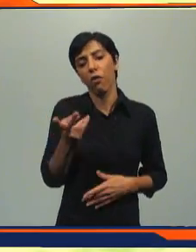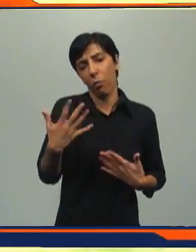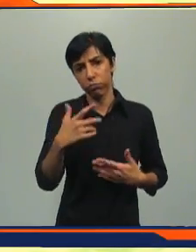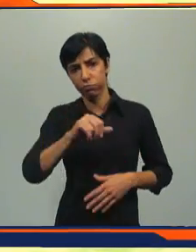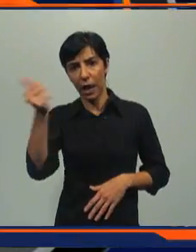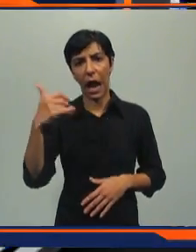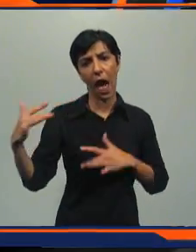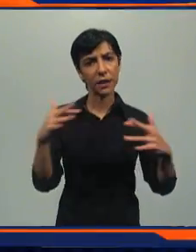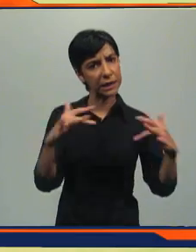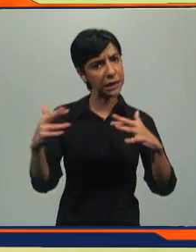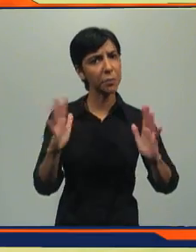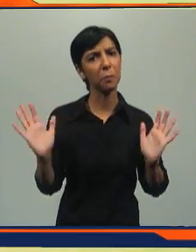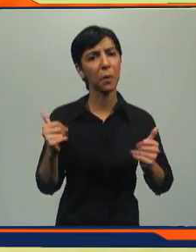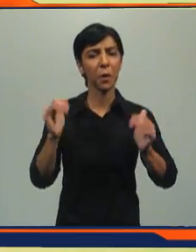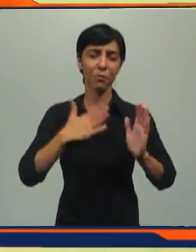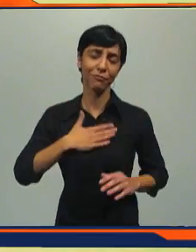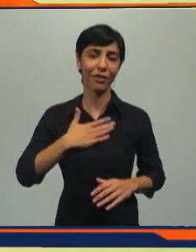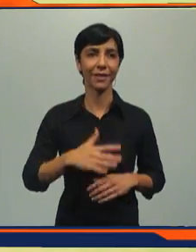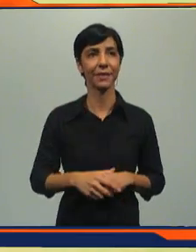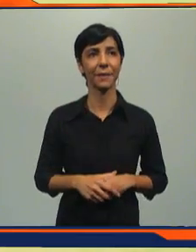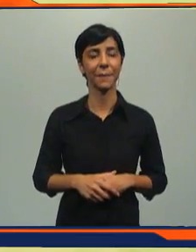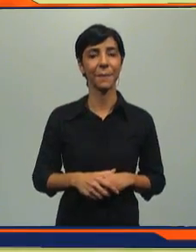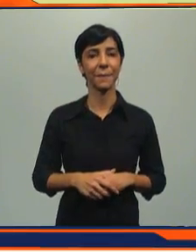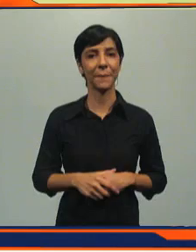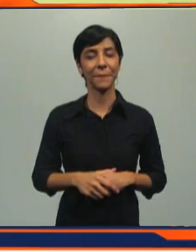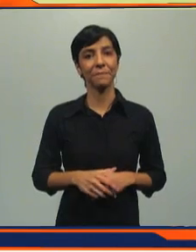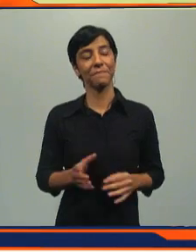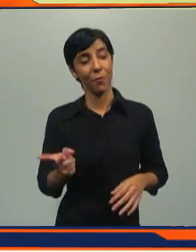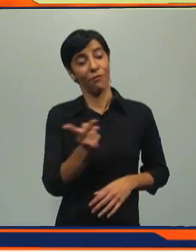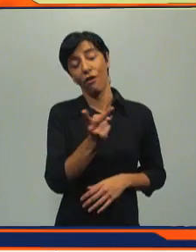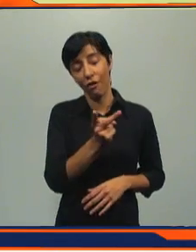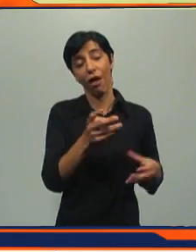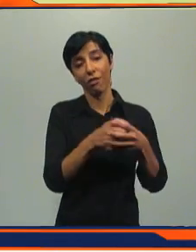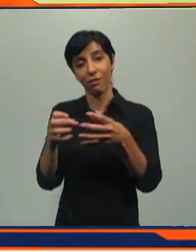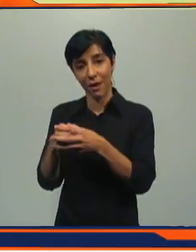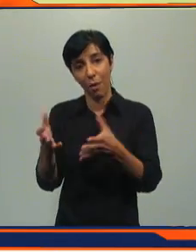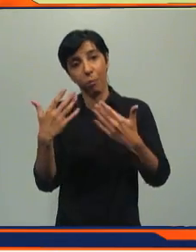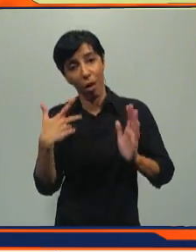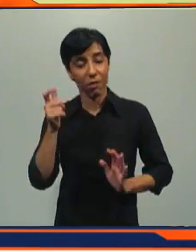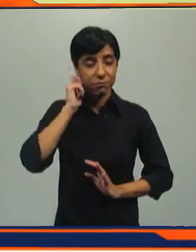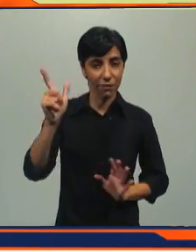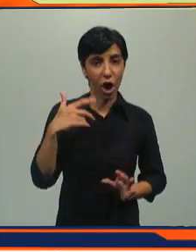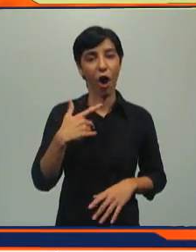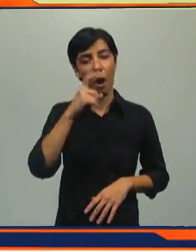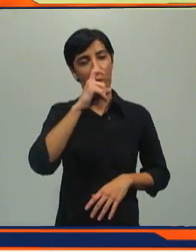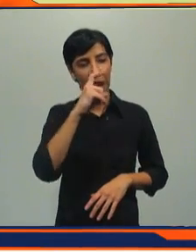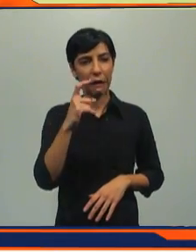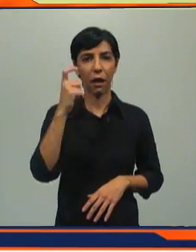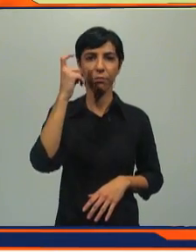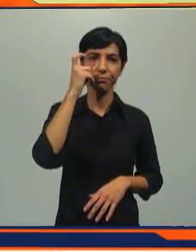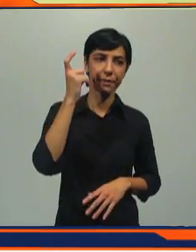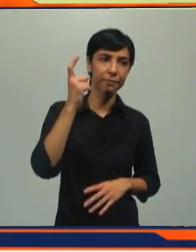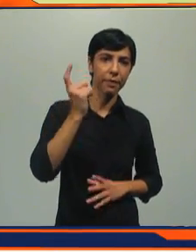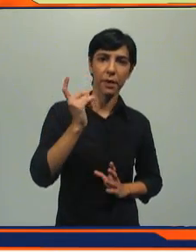así que contentas. Los dos. Tuvimos nuestras chances, creo que Belgrano en los primeros 10